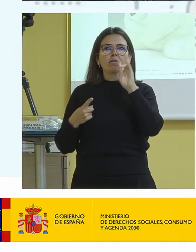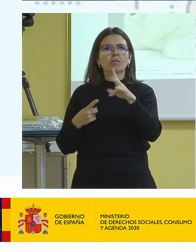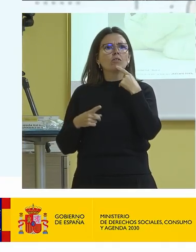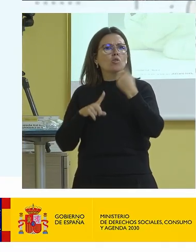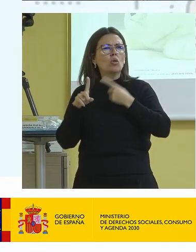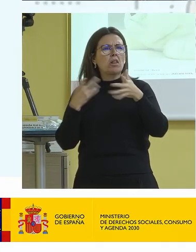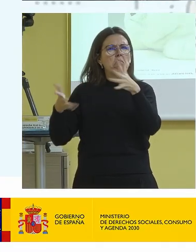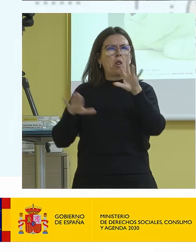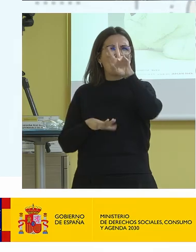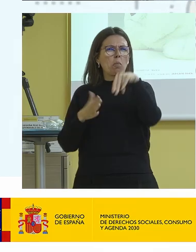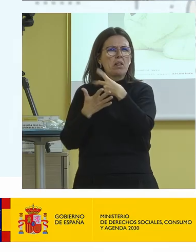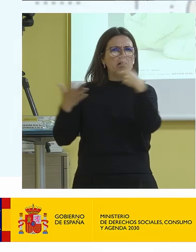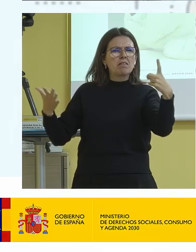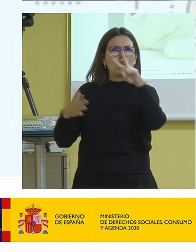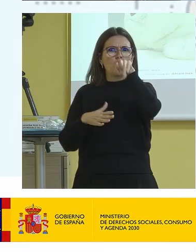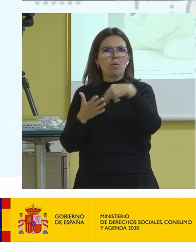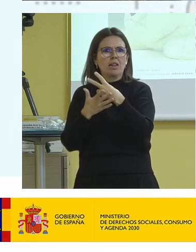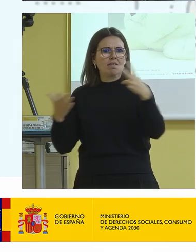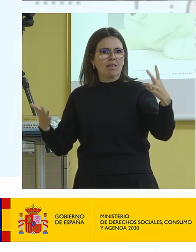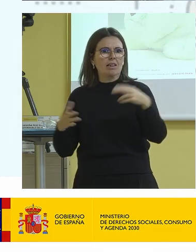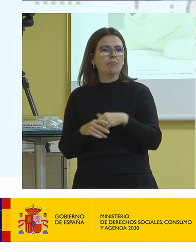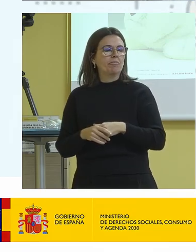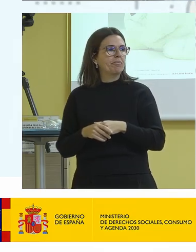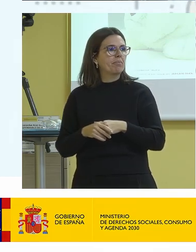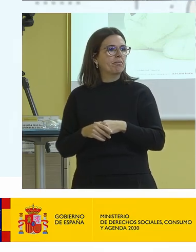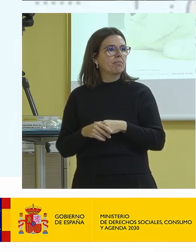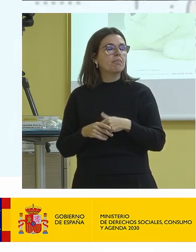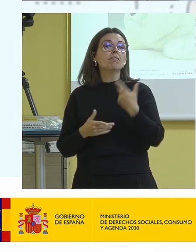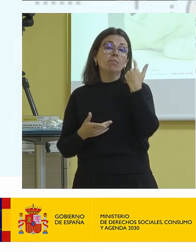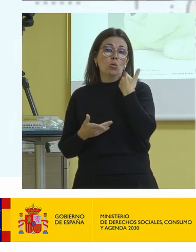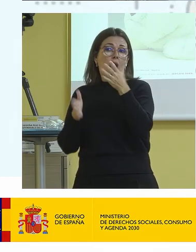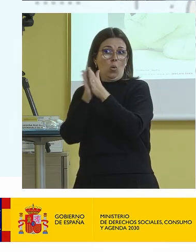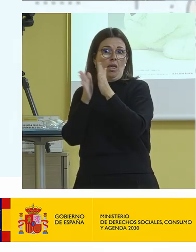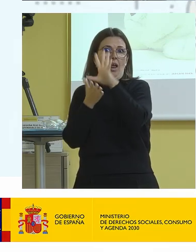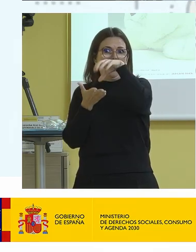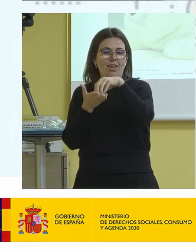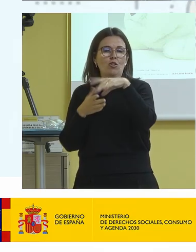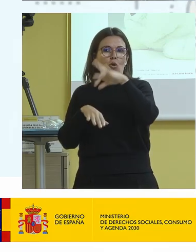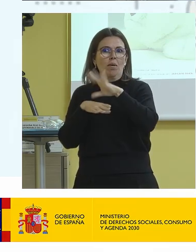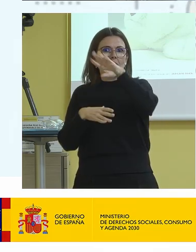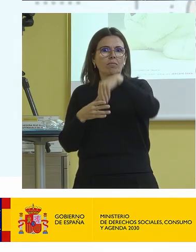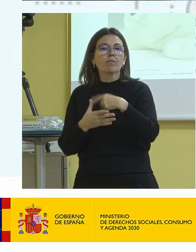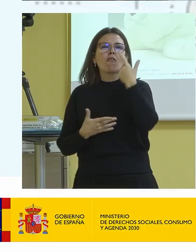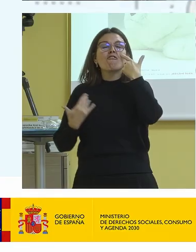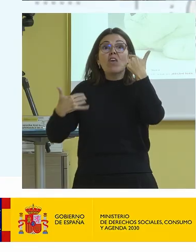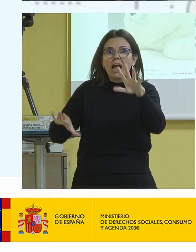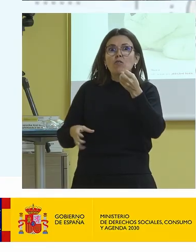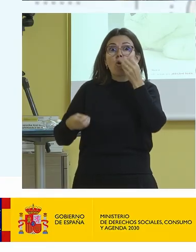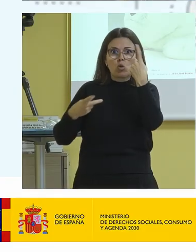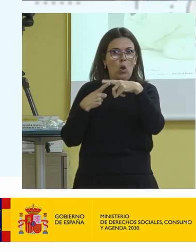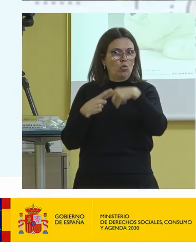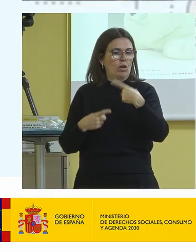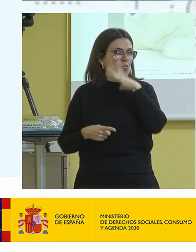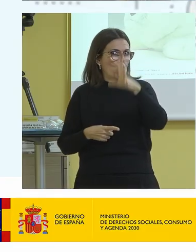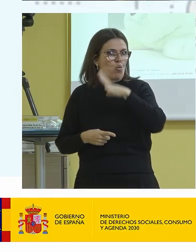así, en 2016-17, me llegó una compañera que había estado en un centro médico, me dice, tío, no te lo vas a creer. Digo, ¿qué?